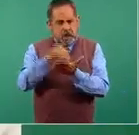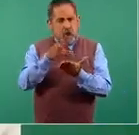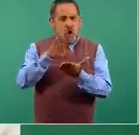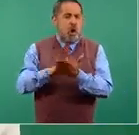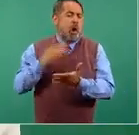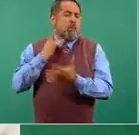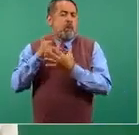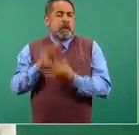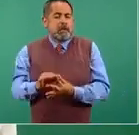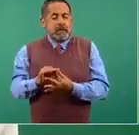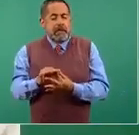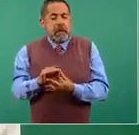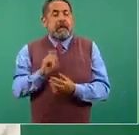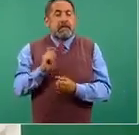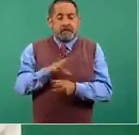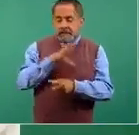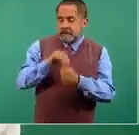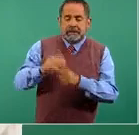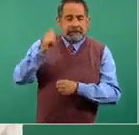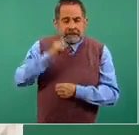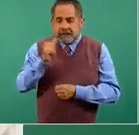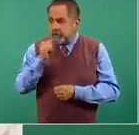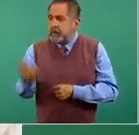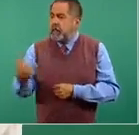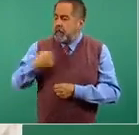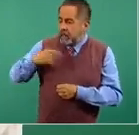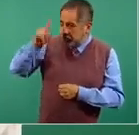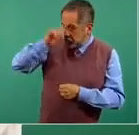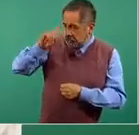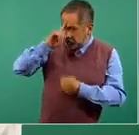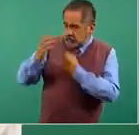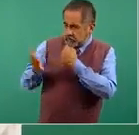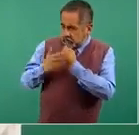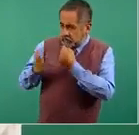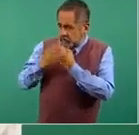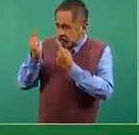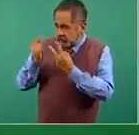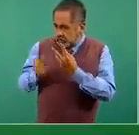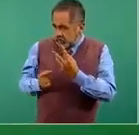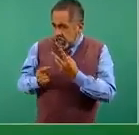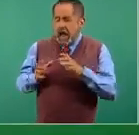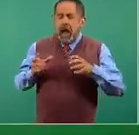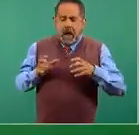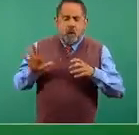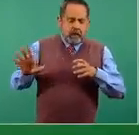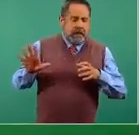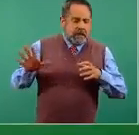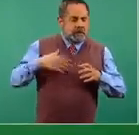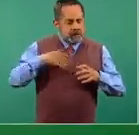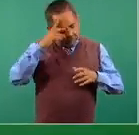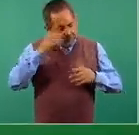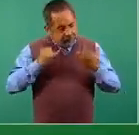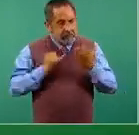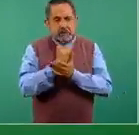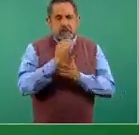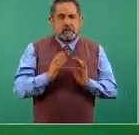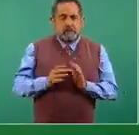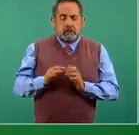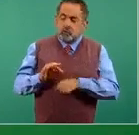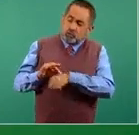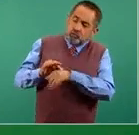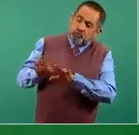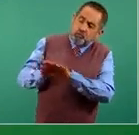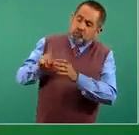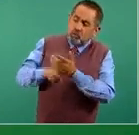política incluyen, y siempre van a incluir, las recomendaciones del grupo técnico asesor, incluye la realidad de